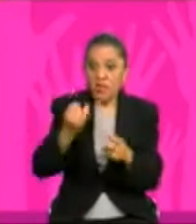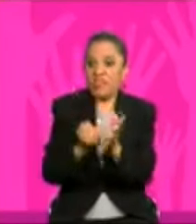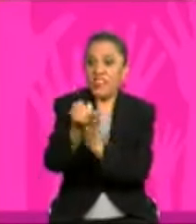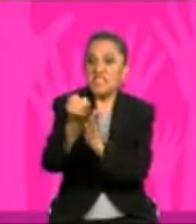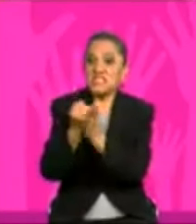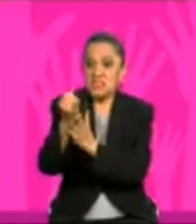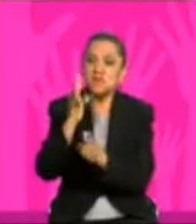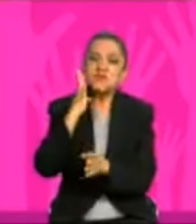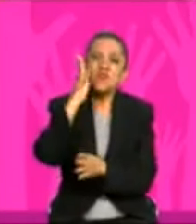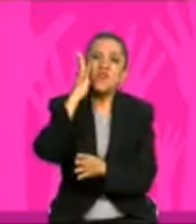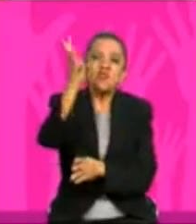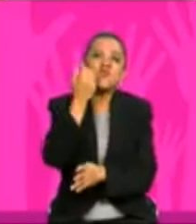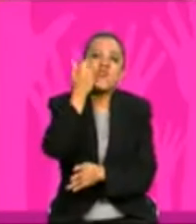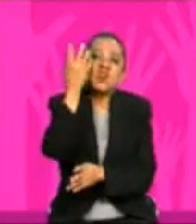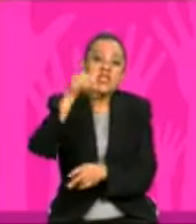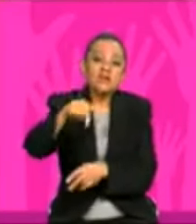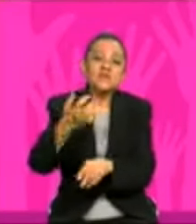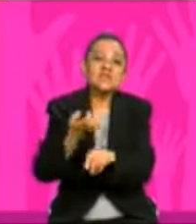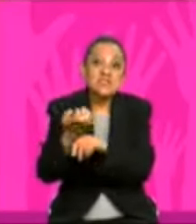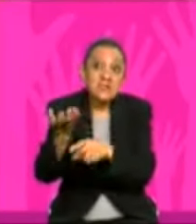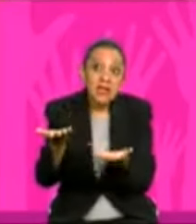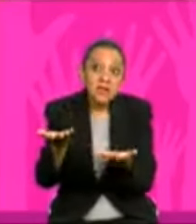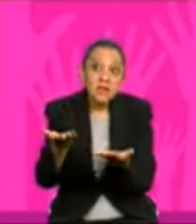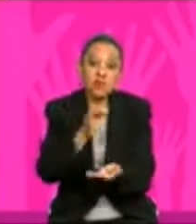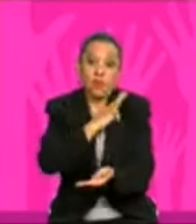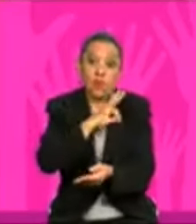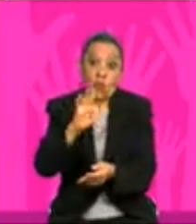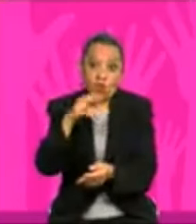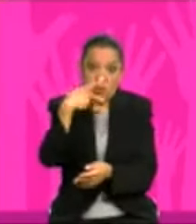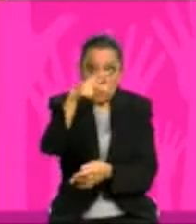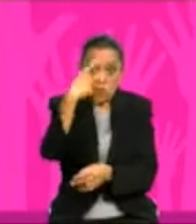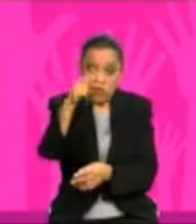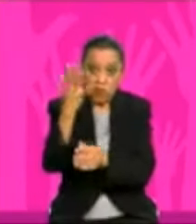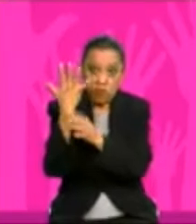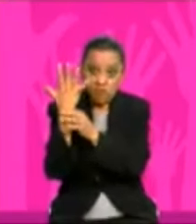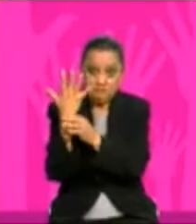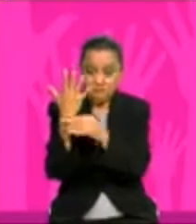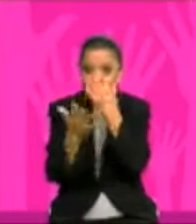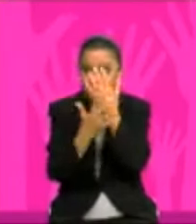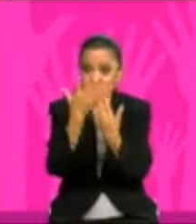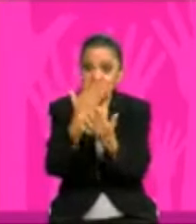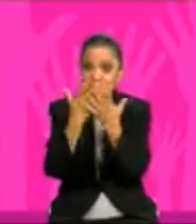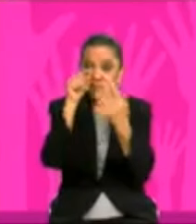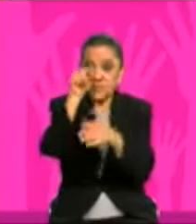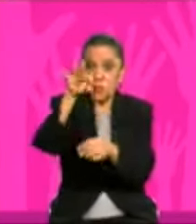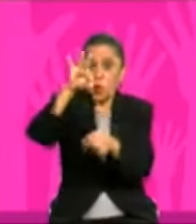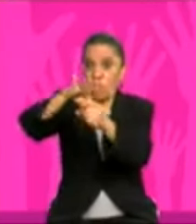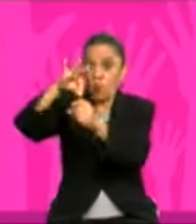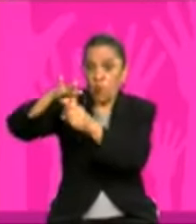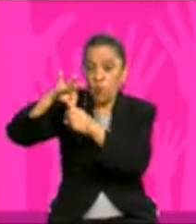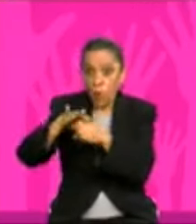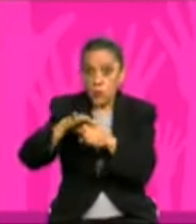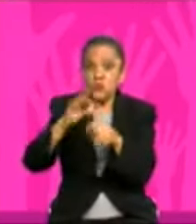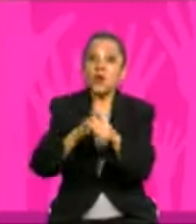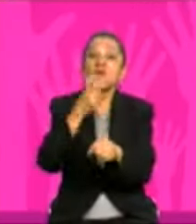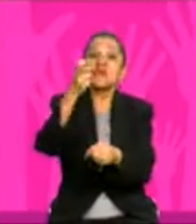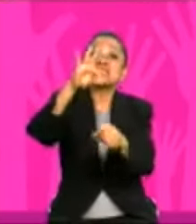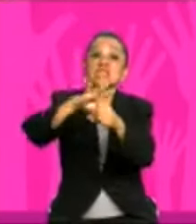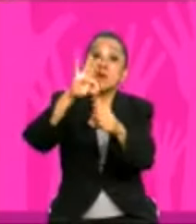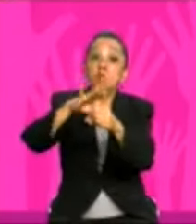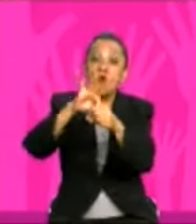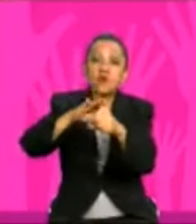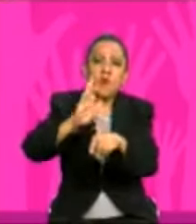que queremos para nuestro estado. El poder lo tienes tú, lo tienes en tus manos, con tu voto, porque el voto es el arma